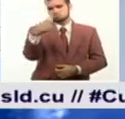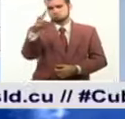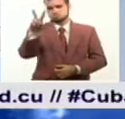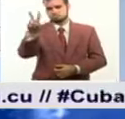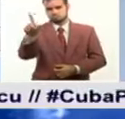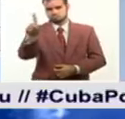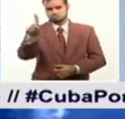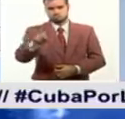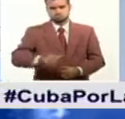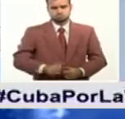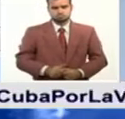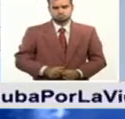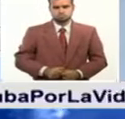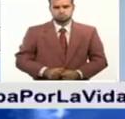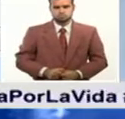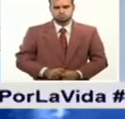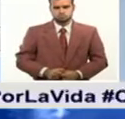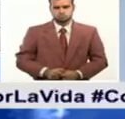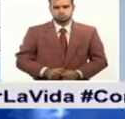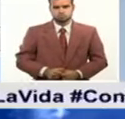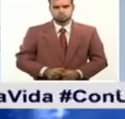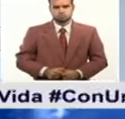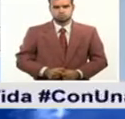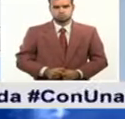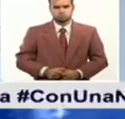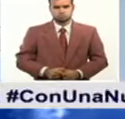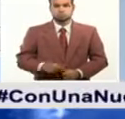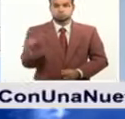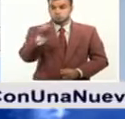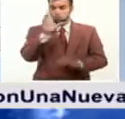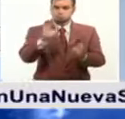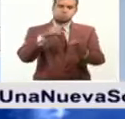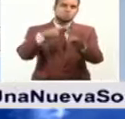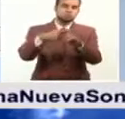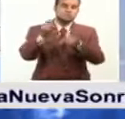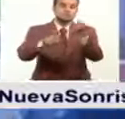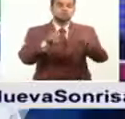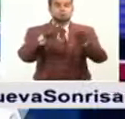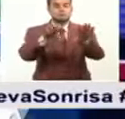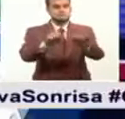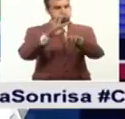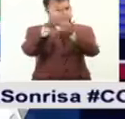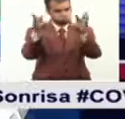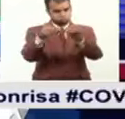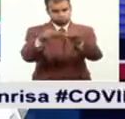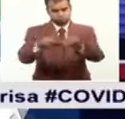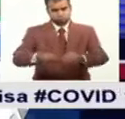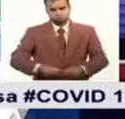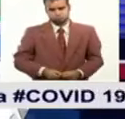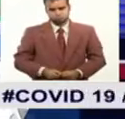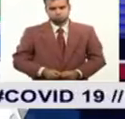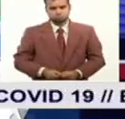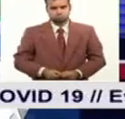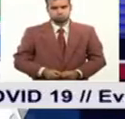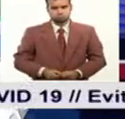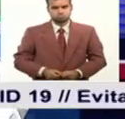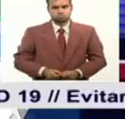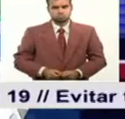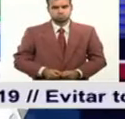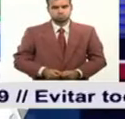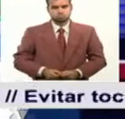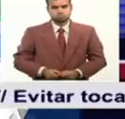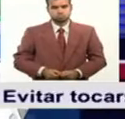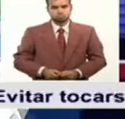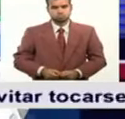3,21% de positividad de todas las muestras analizadas. En el día de ayer